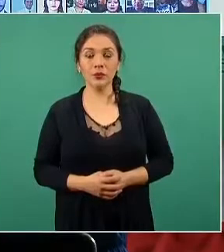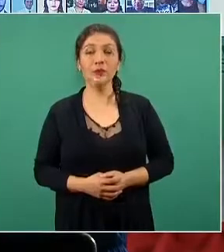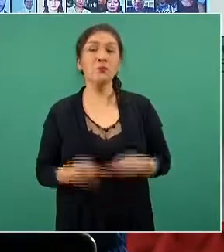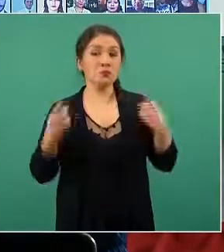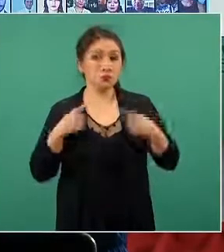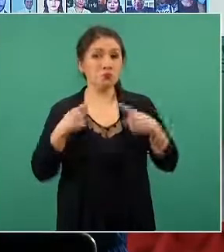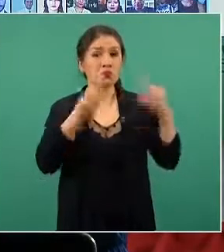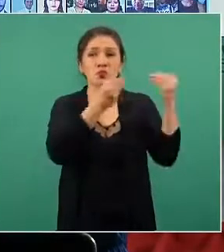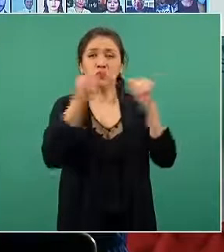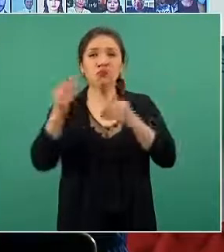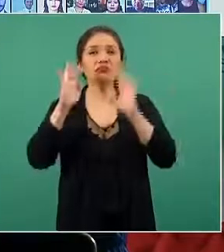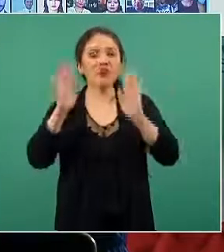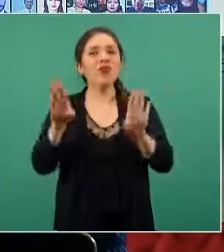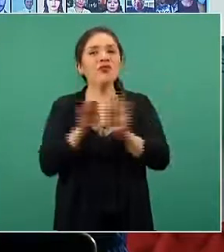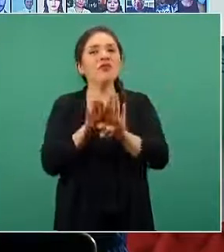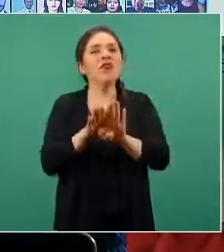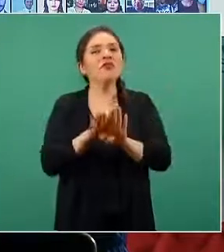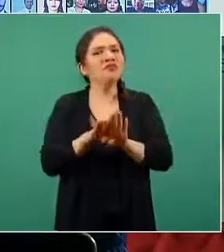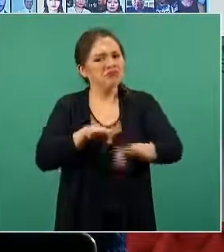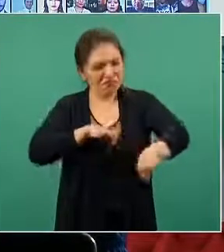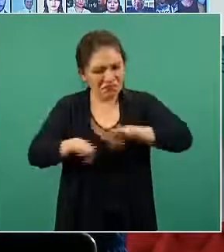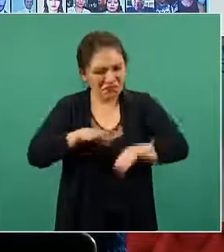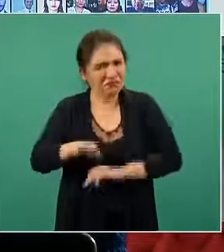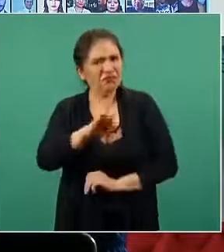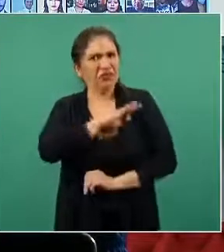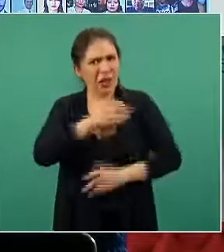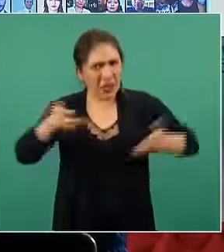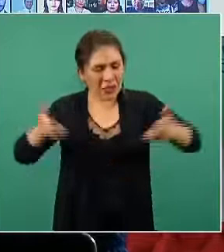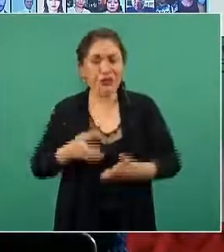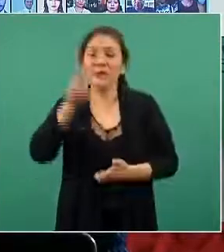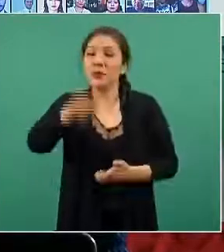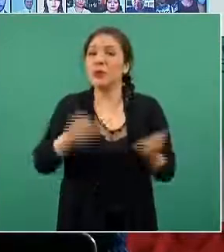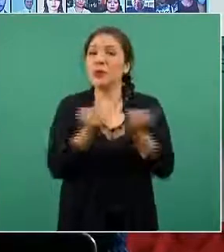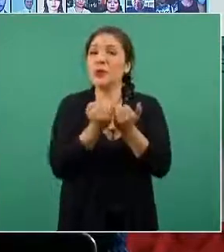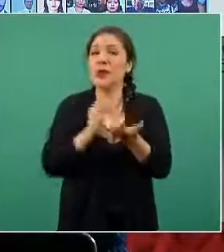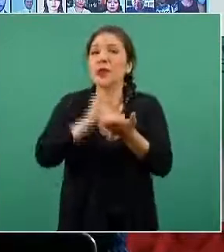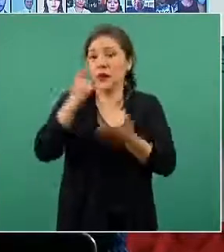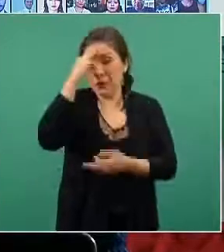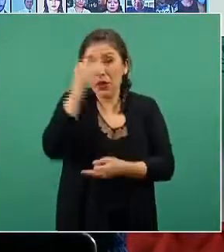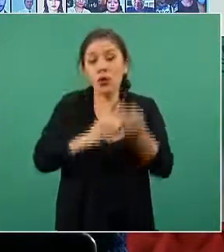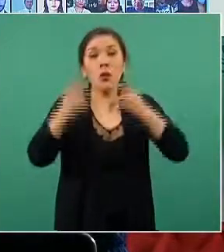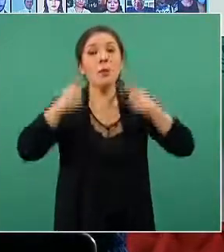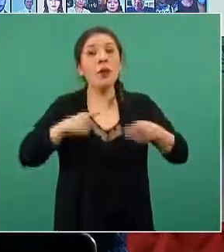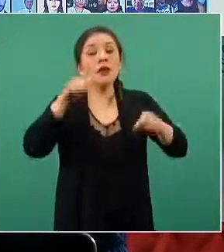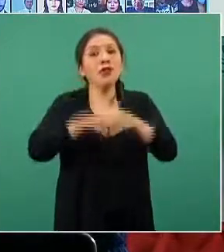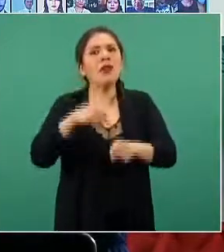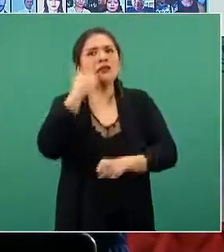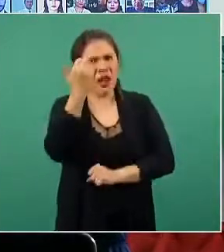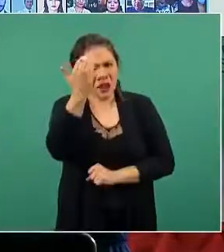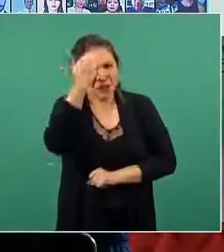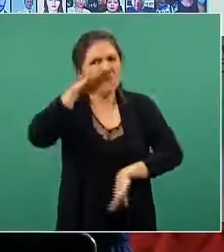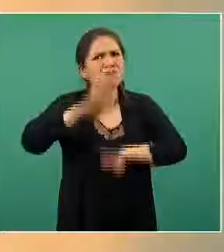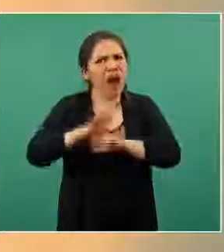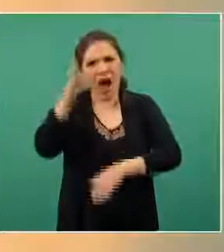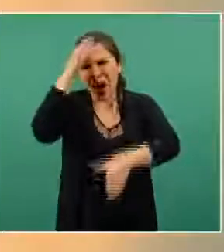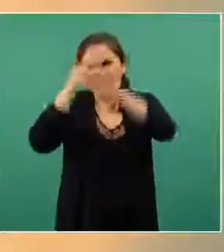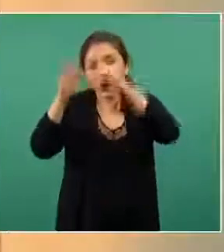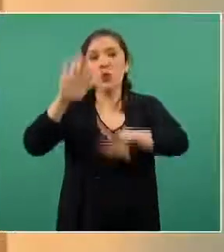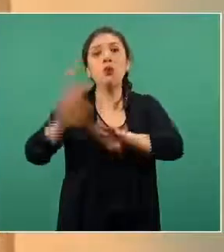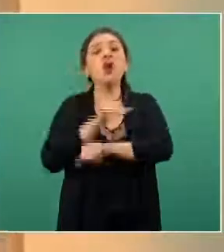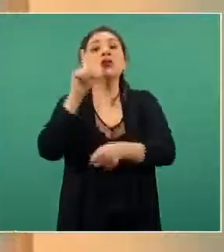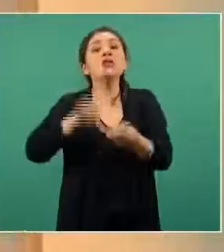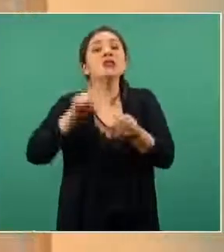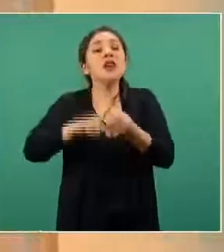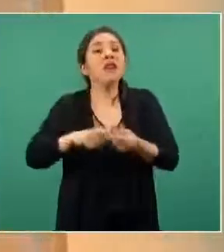muy comprometida, y agradecer también principalmente a todo el personal que se interesa en su actualización, porque el beneficiado